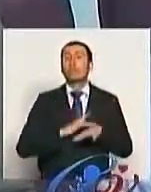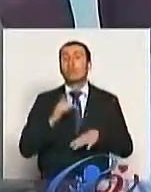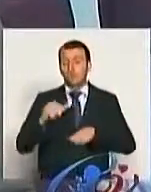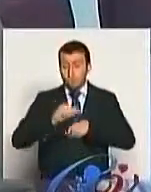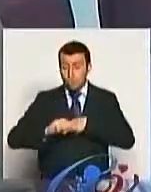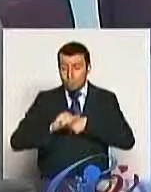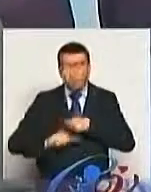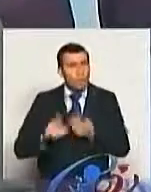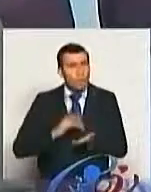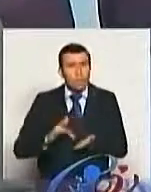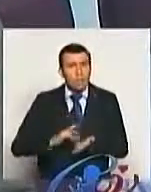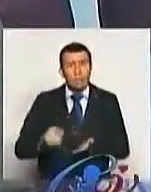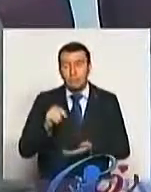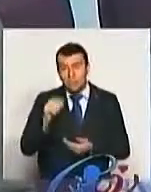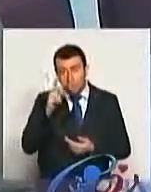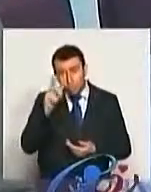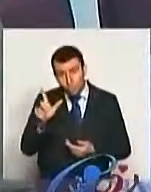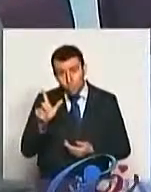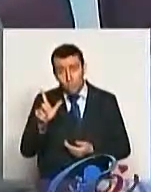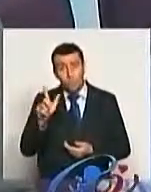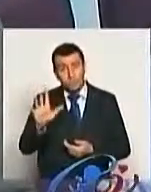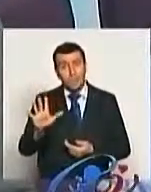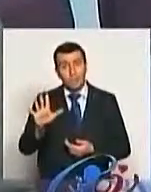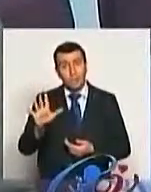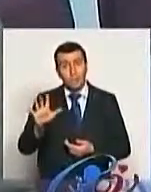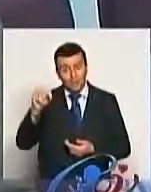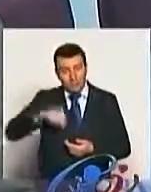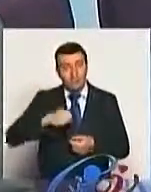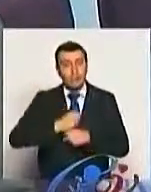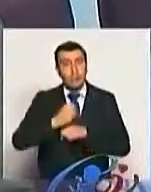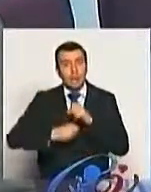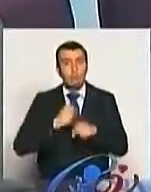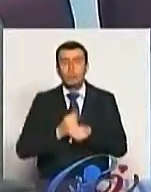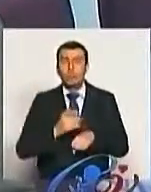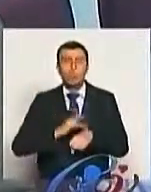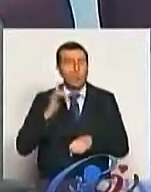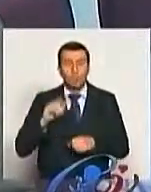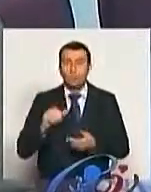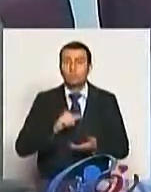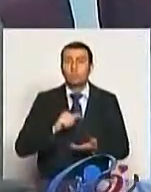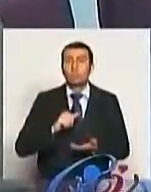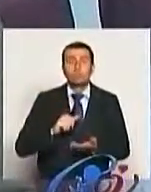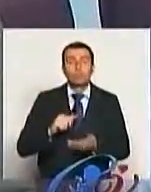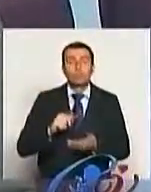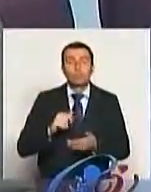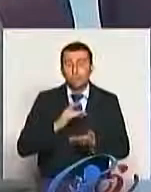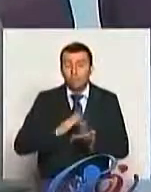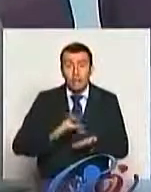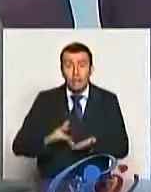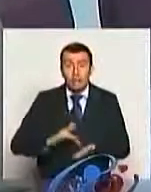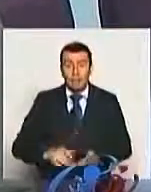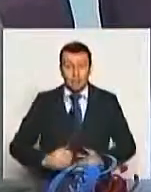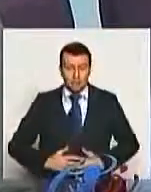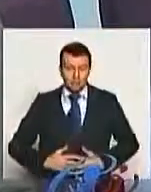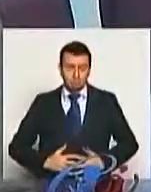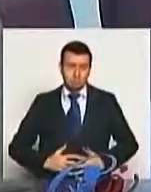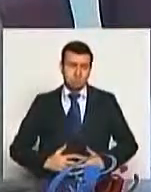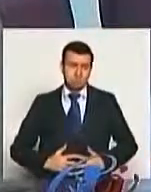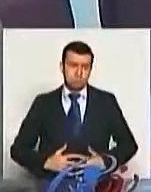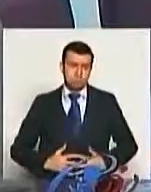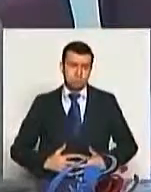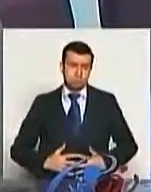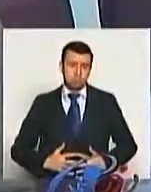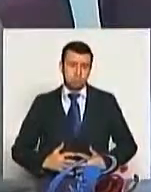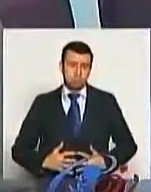julio, julio 5 de este año, porque se le reventó. Hizo un abdomen agudo, entonces la incisión quirúrgica